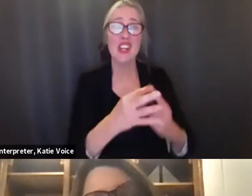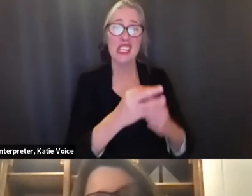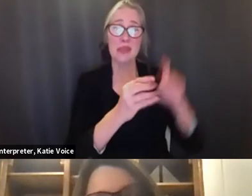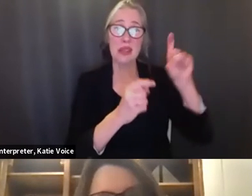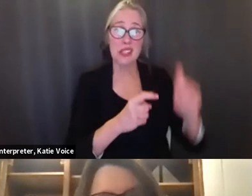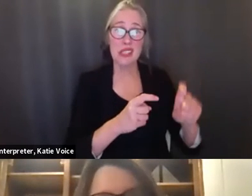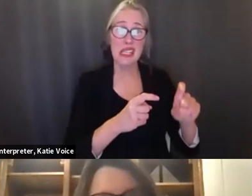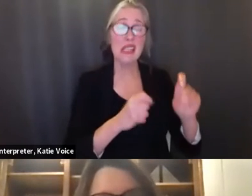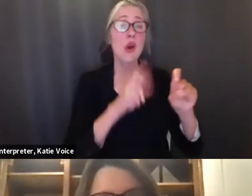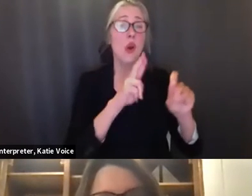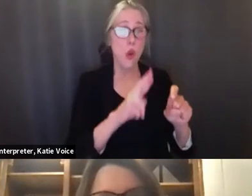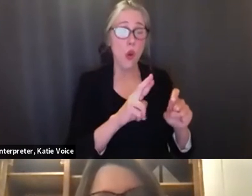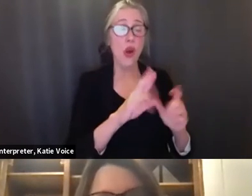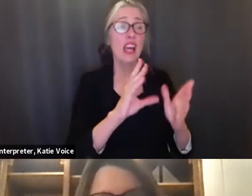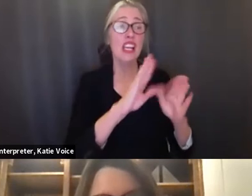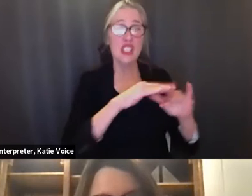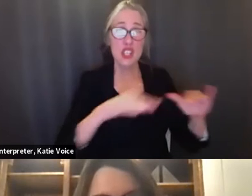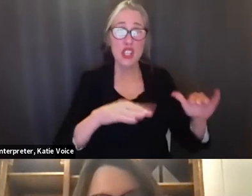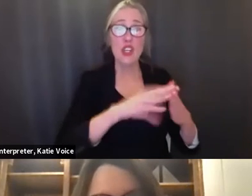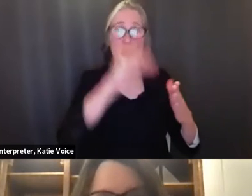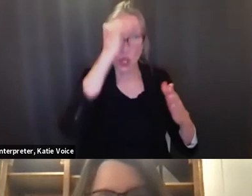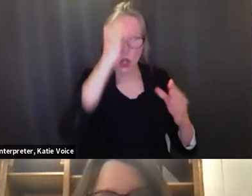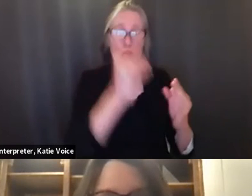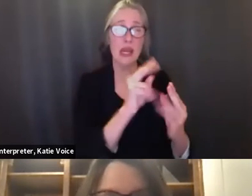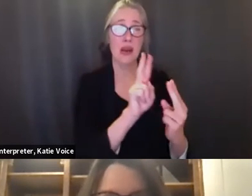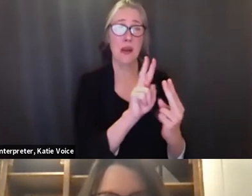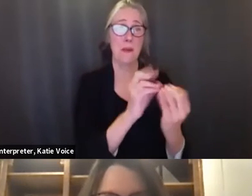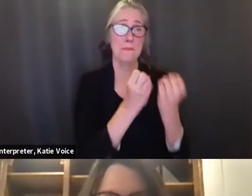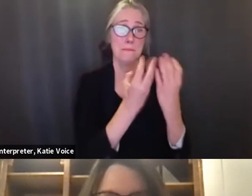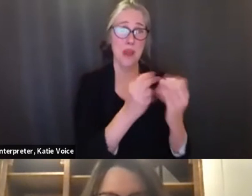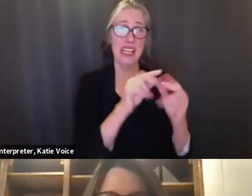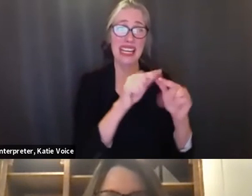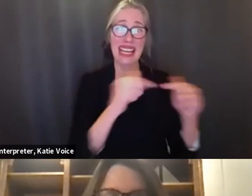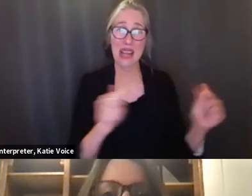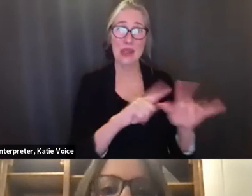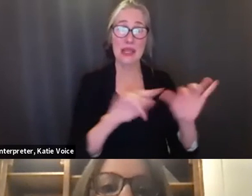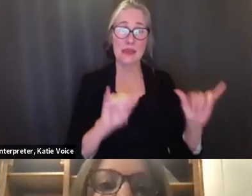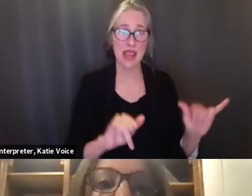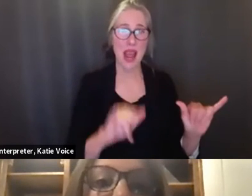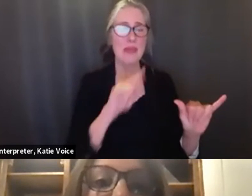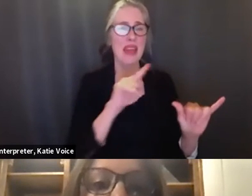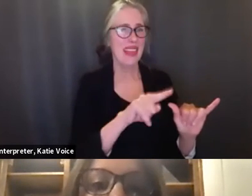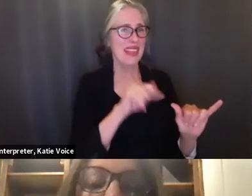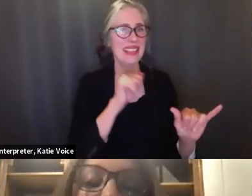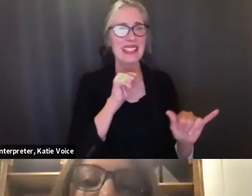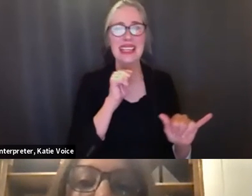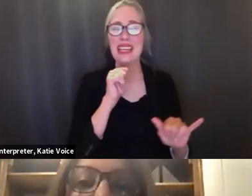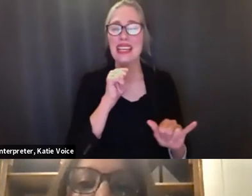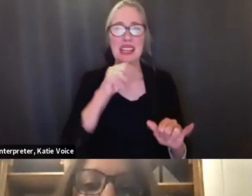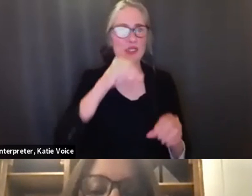socioeconómica, etcétera. Es mucho mejor invertir en la infancia temprana.